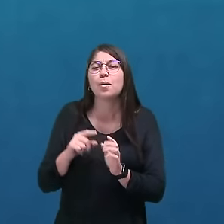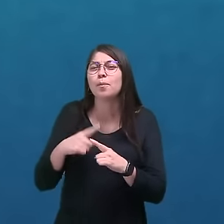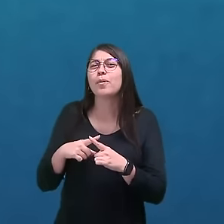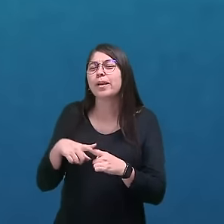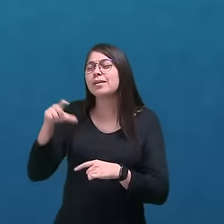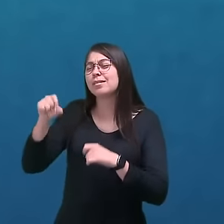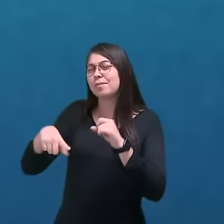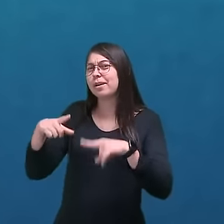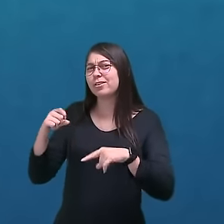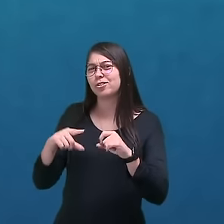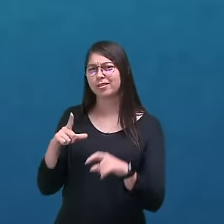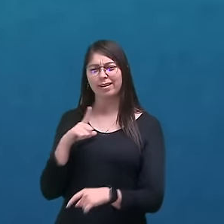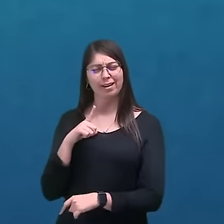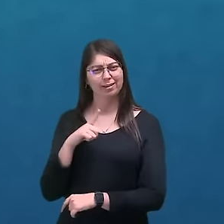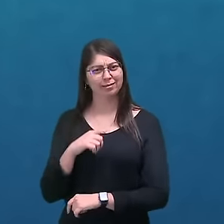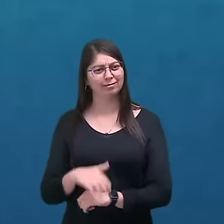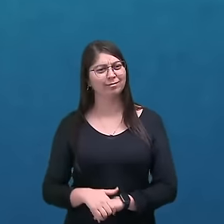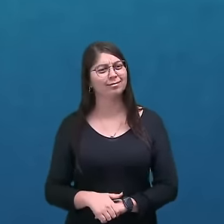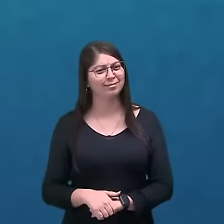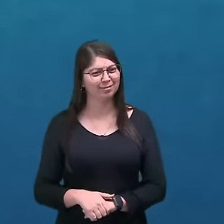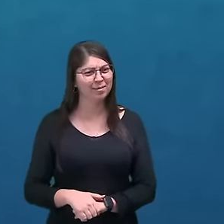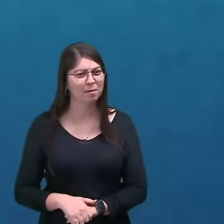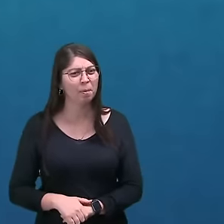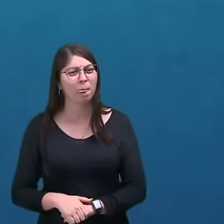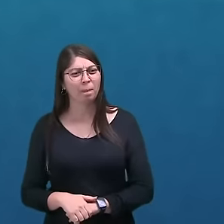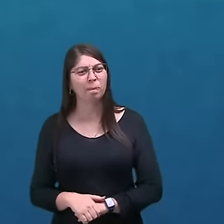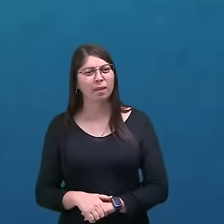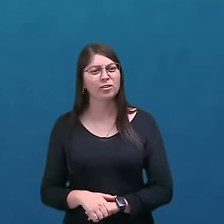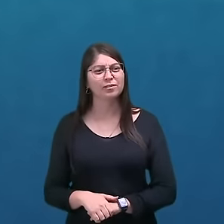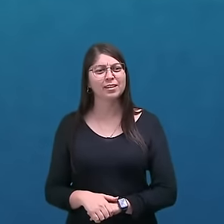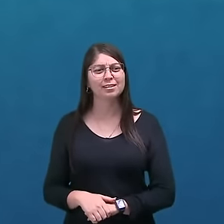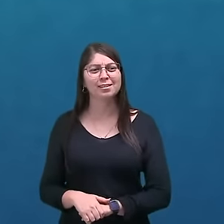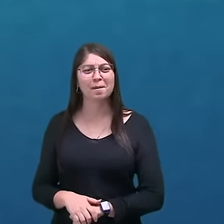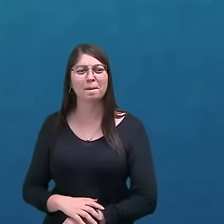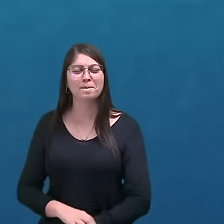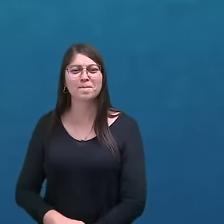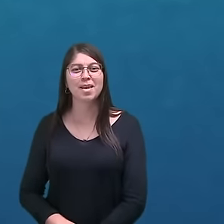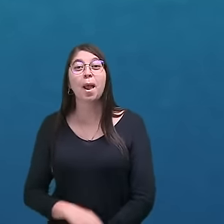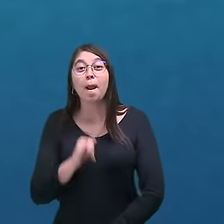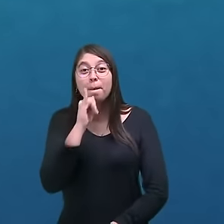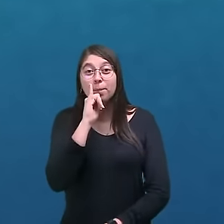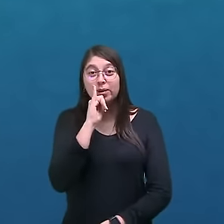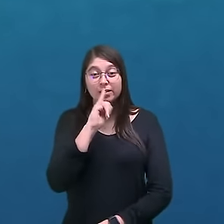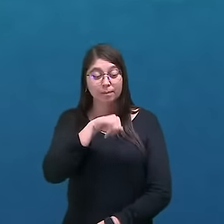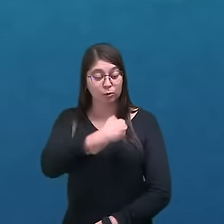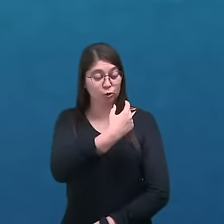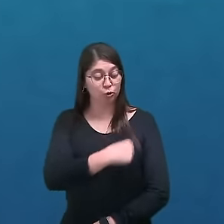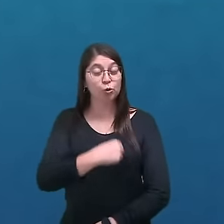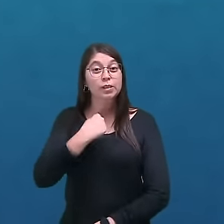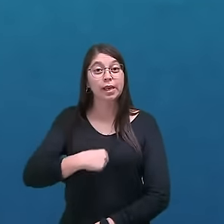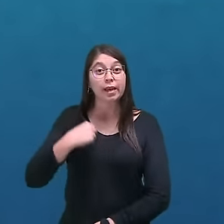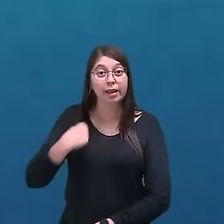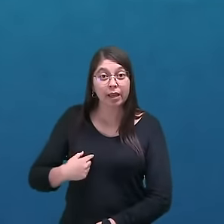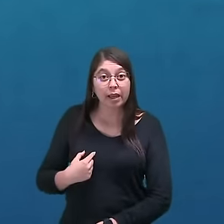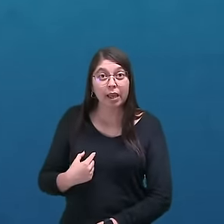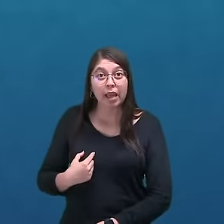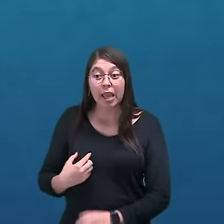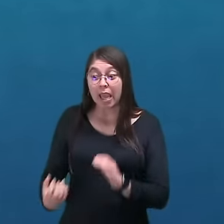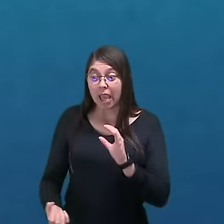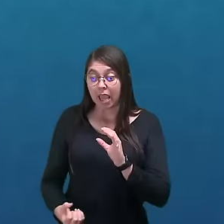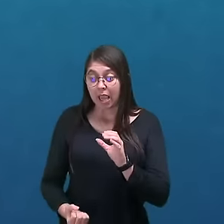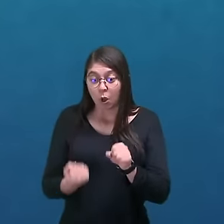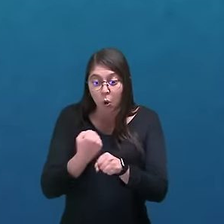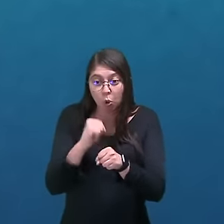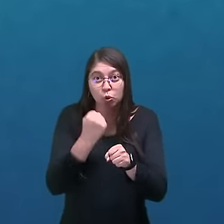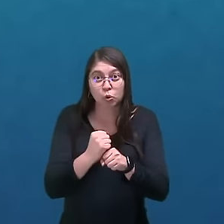aleluya. José era tan visionario que cuando asumió el gobierno no construyó palacio. Cuando asume el